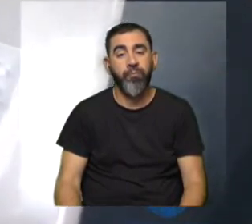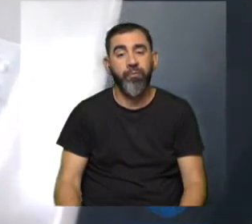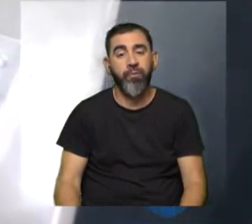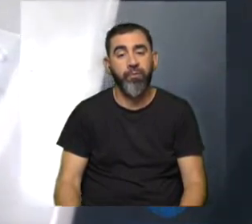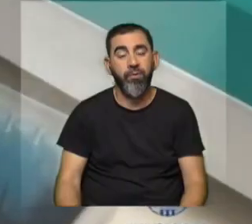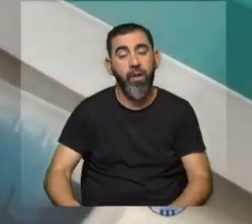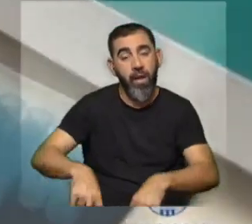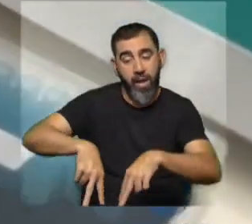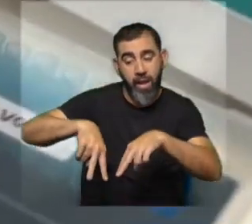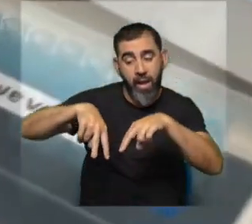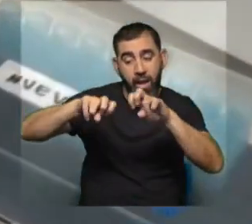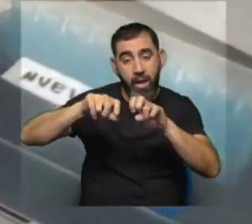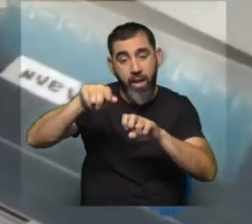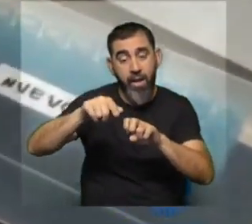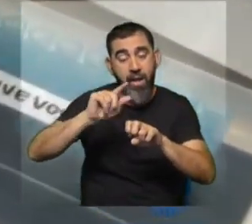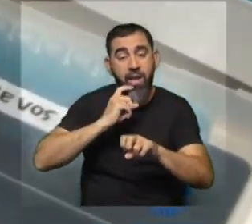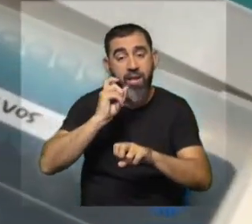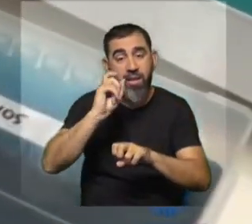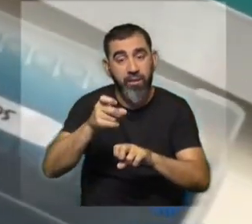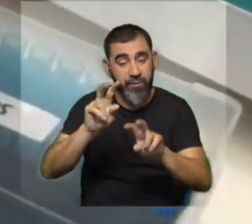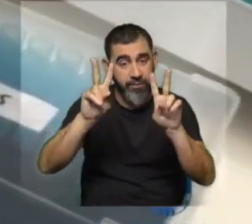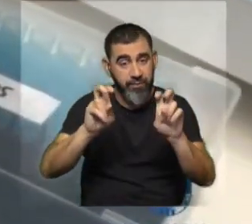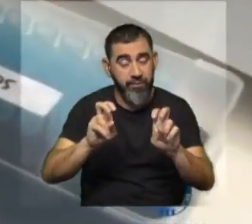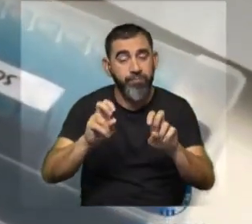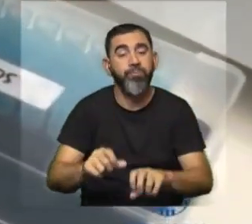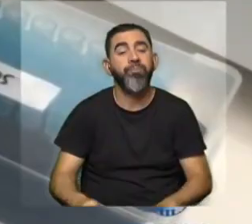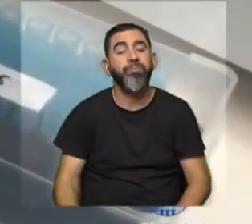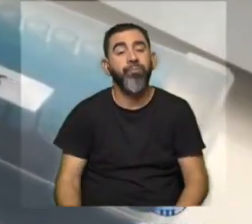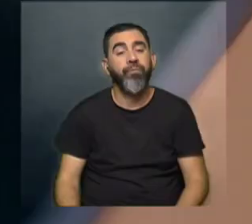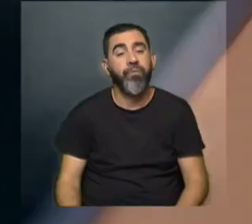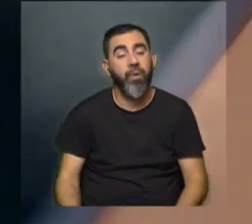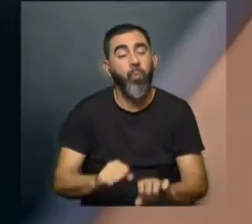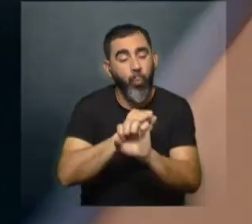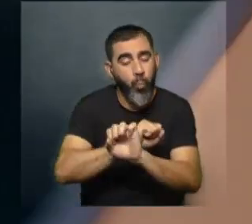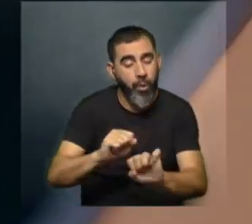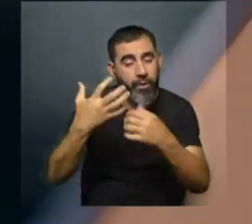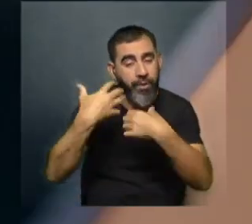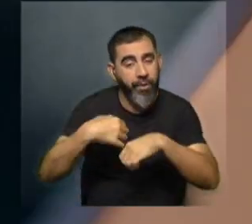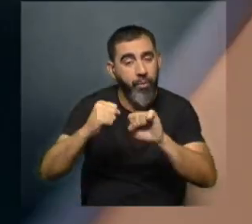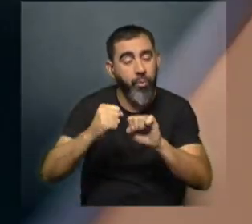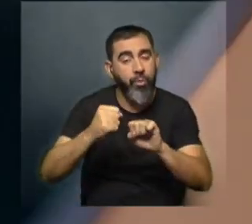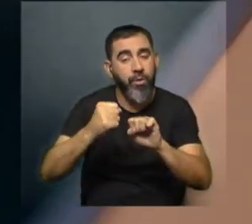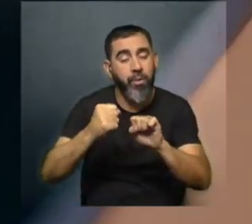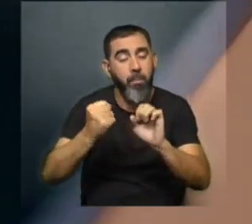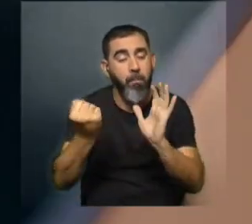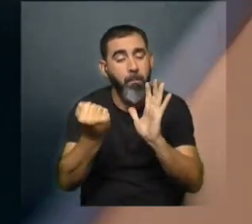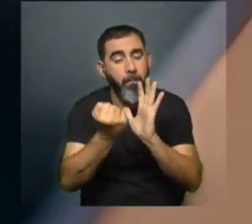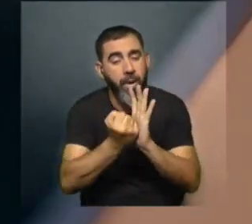En el análisis de este fluido bucal o saliva podemos detectar